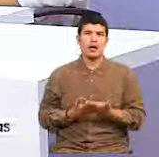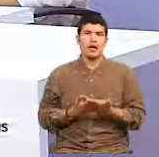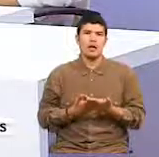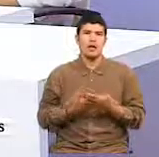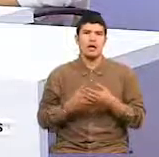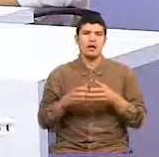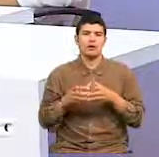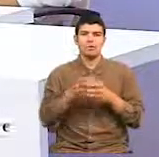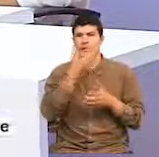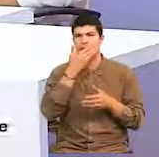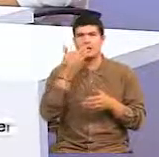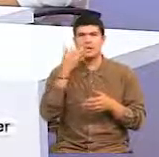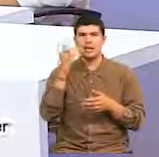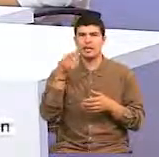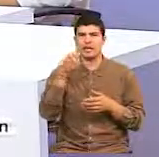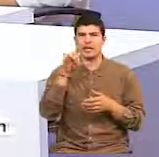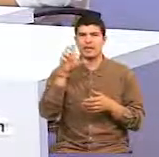frente, de uno y otro,